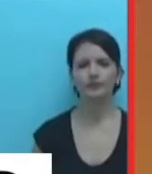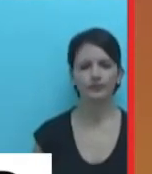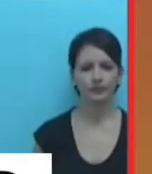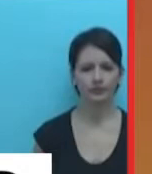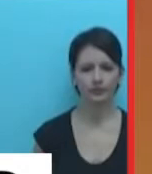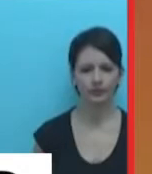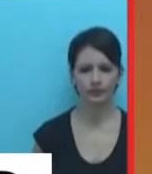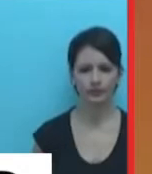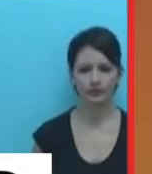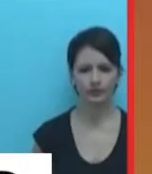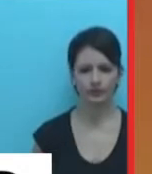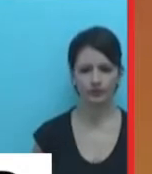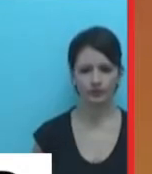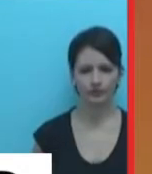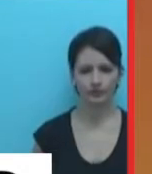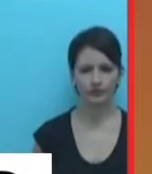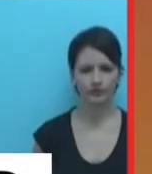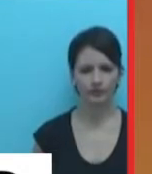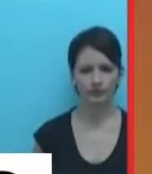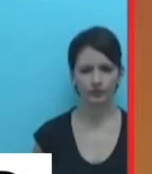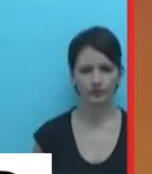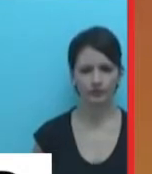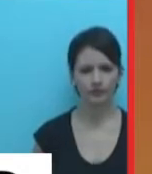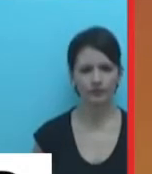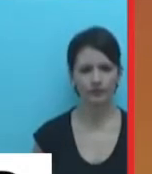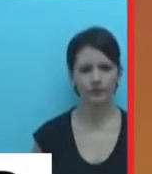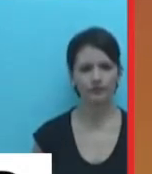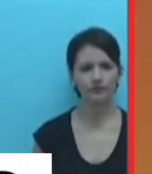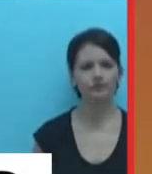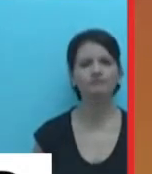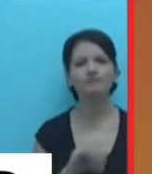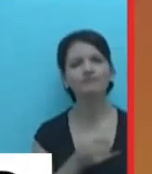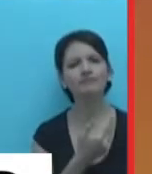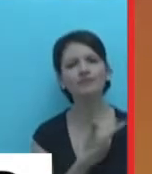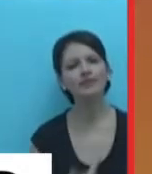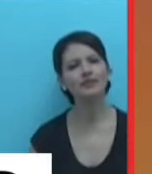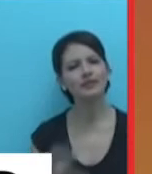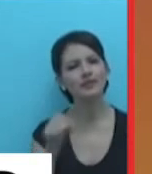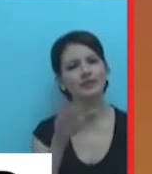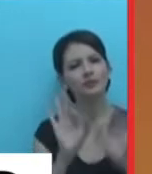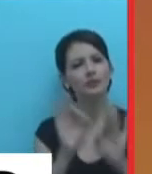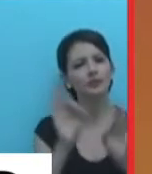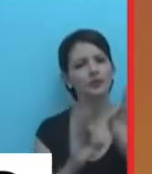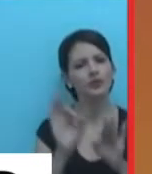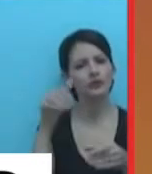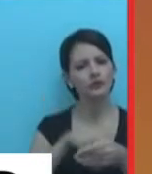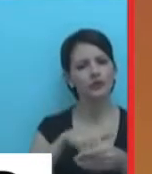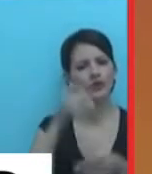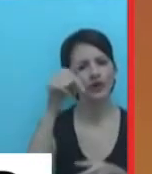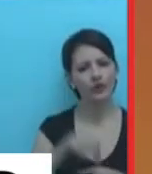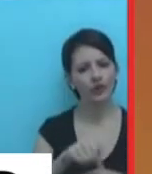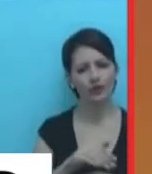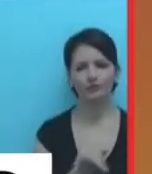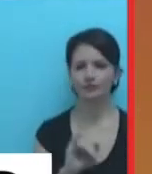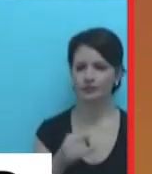bien la composición de la fórmula de gobernador y vice es algo que podríamos decir que está ganado de hecho, porque